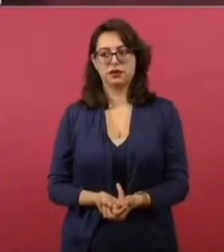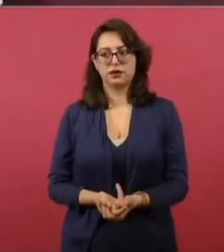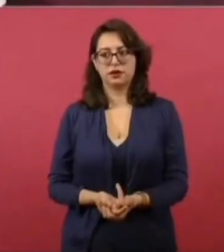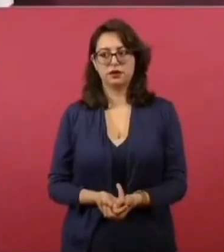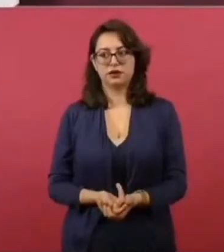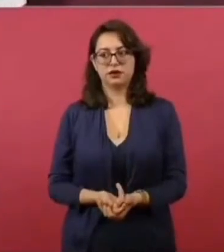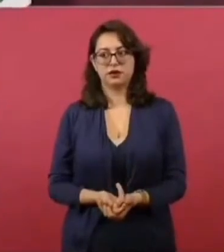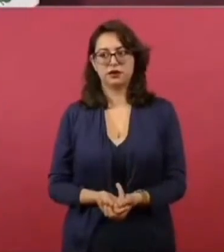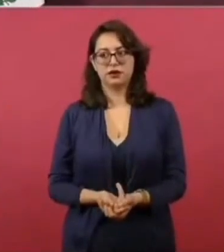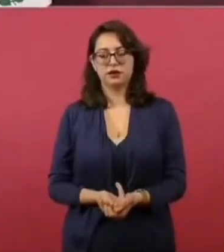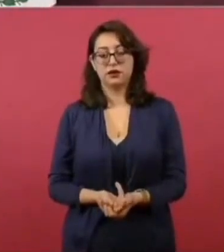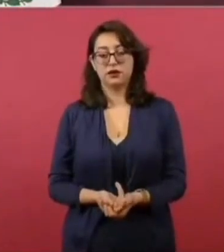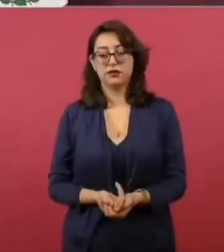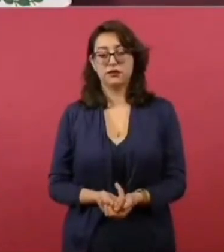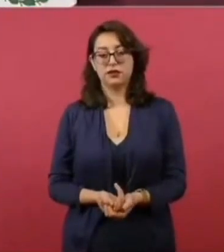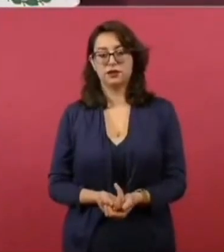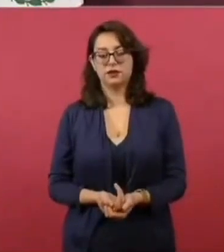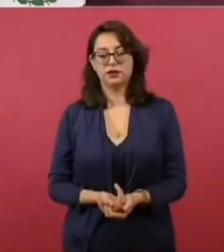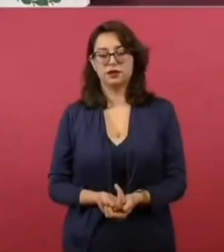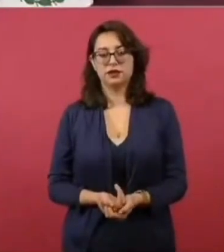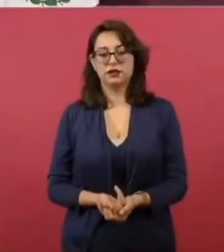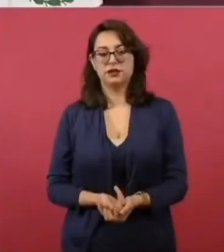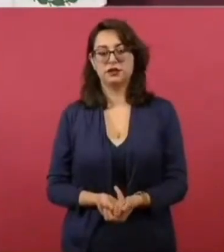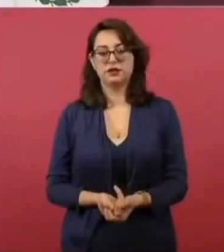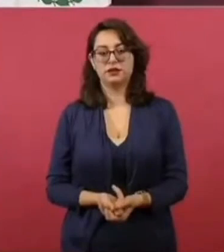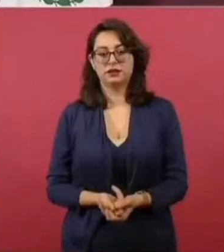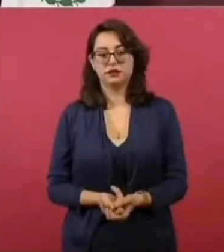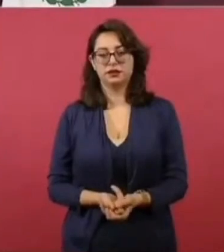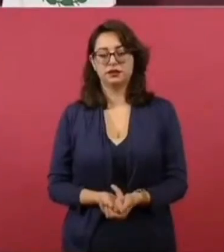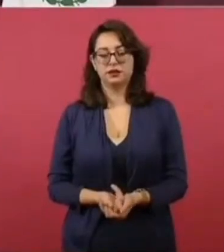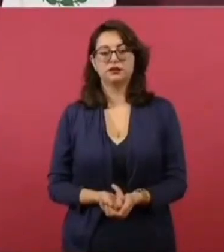pero actúan en realidad como una oligarquía.